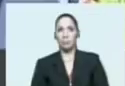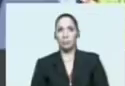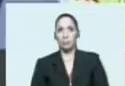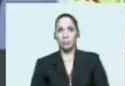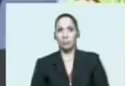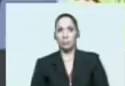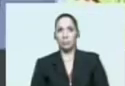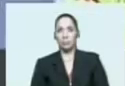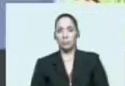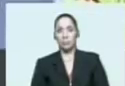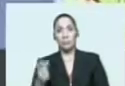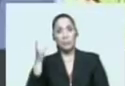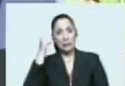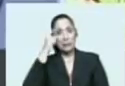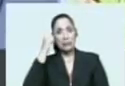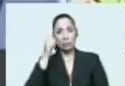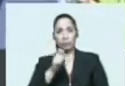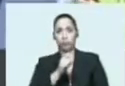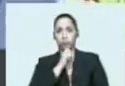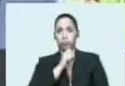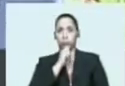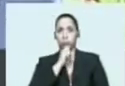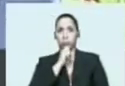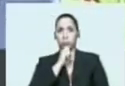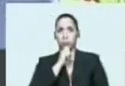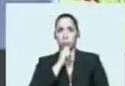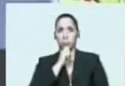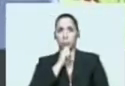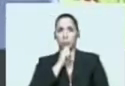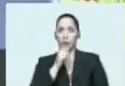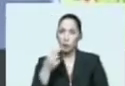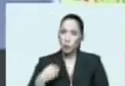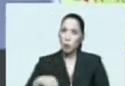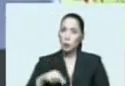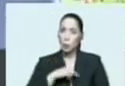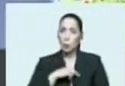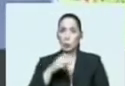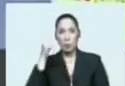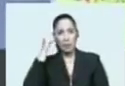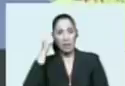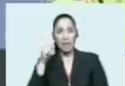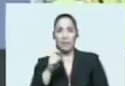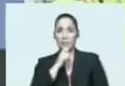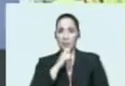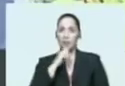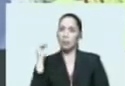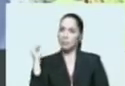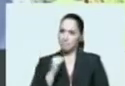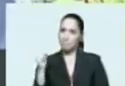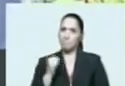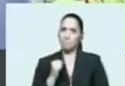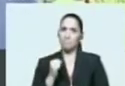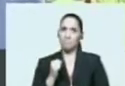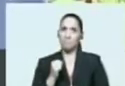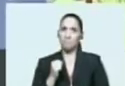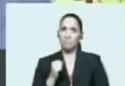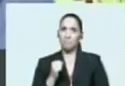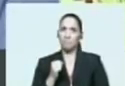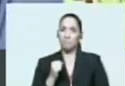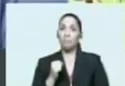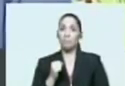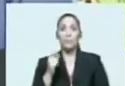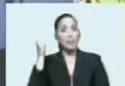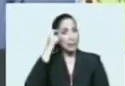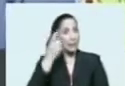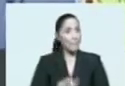son días duros y hemos pasado días difíciles sí hemos pasado días peores